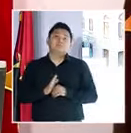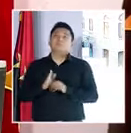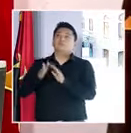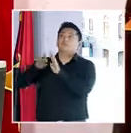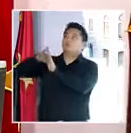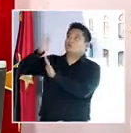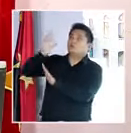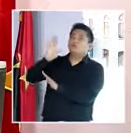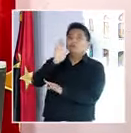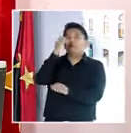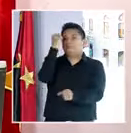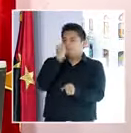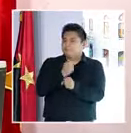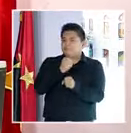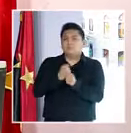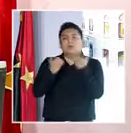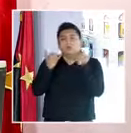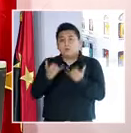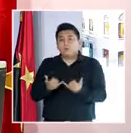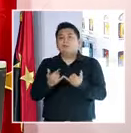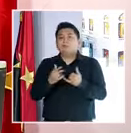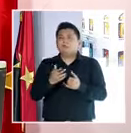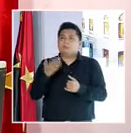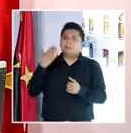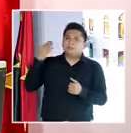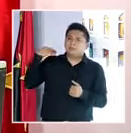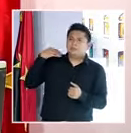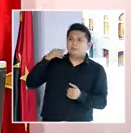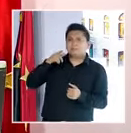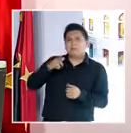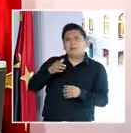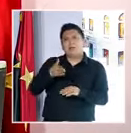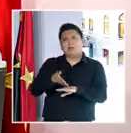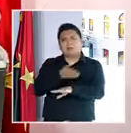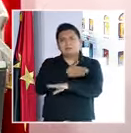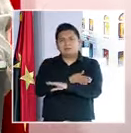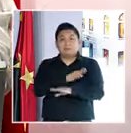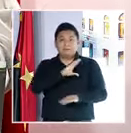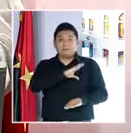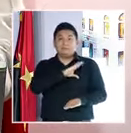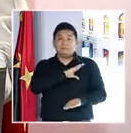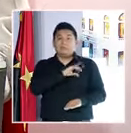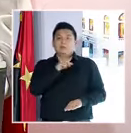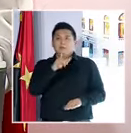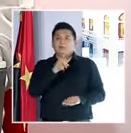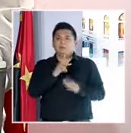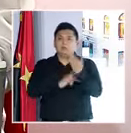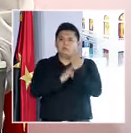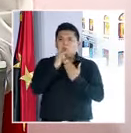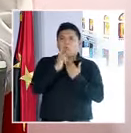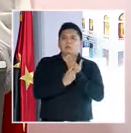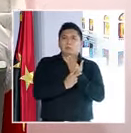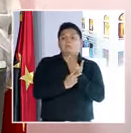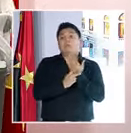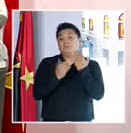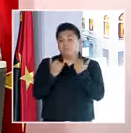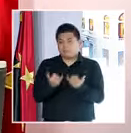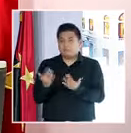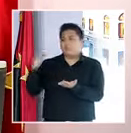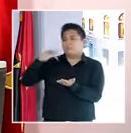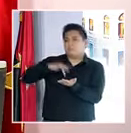y su trabajo le permitió hoy, después de haber estado como alcalde y partícipe de este proyecto, estar en